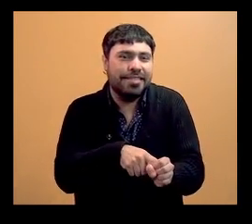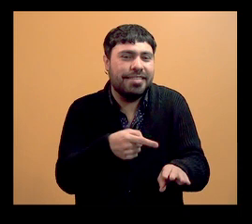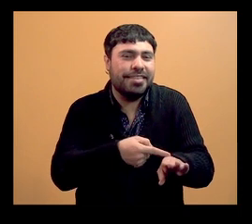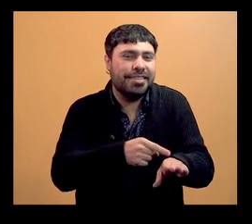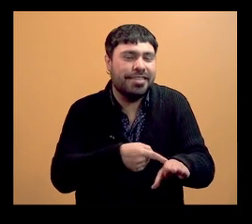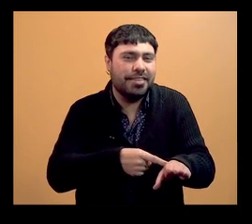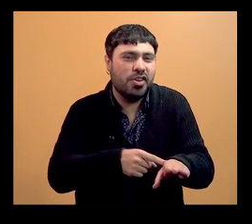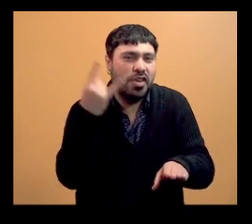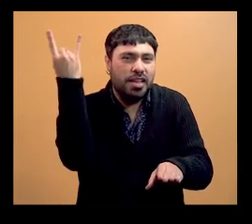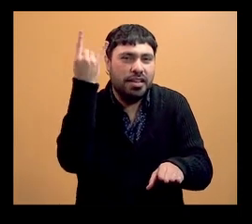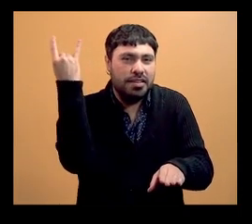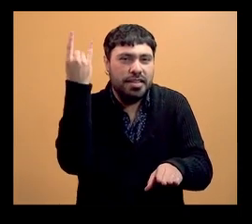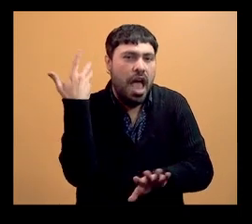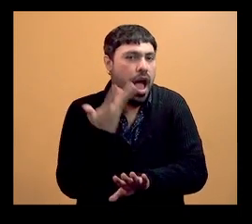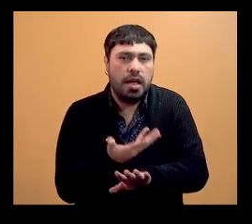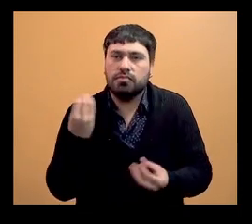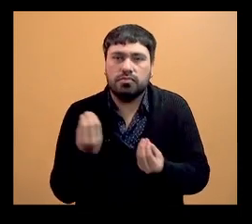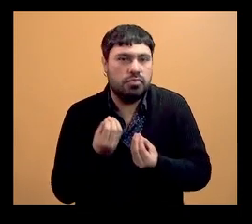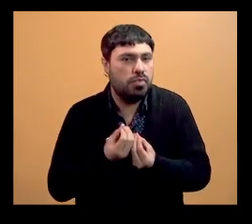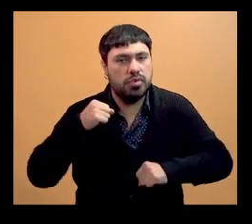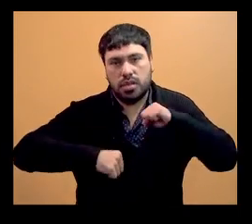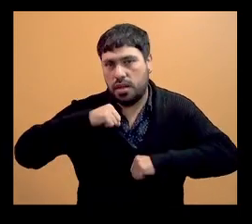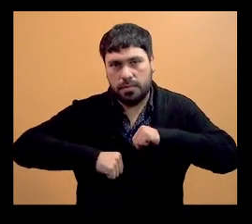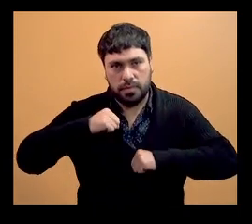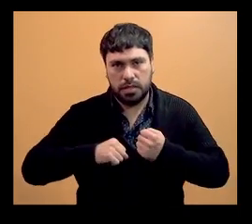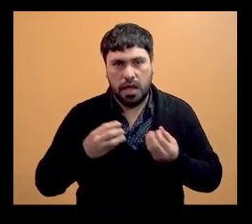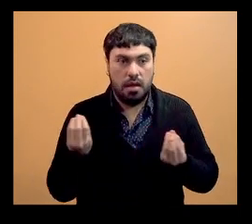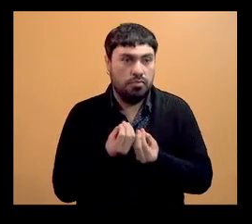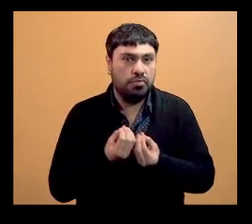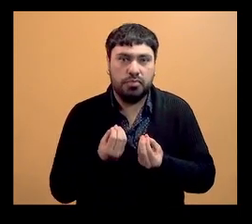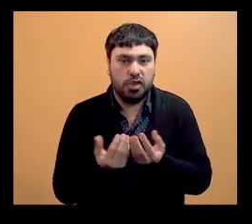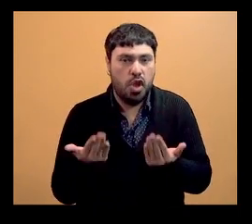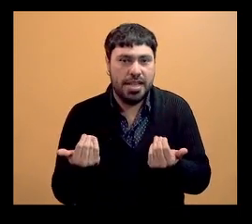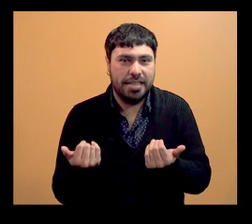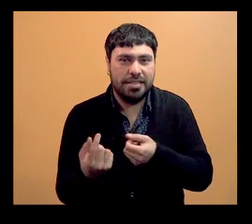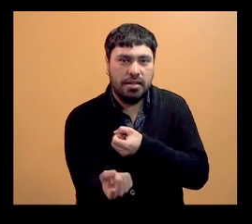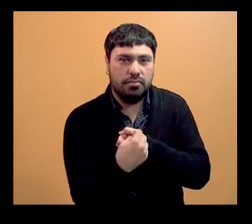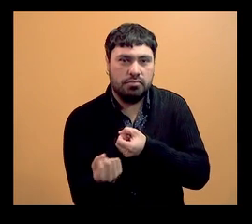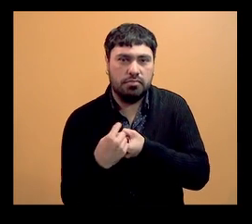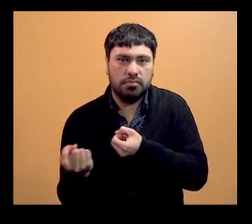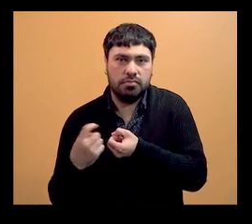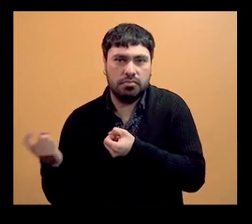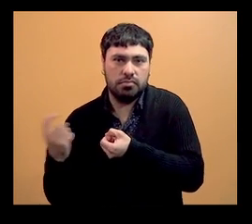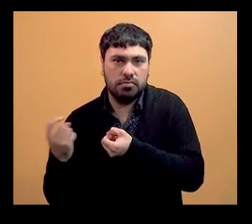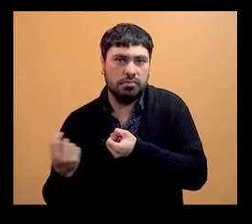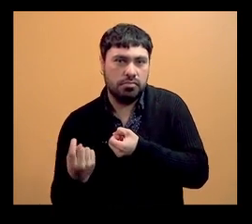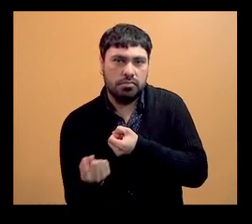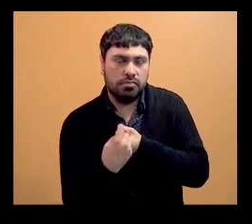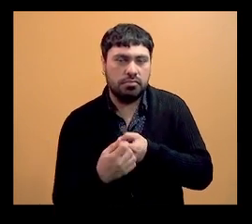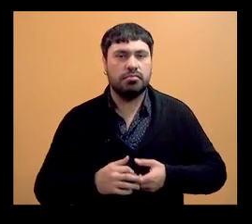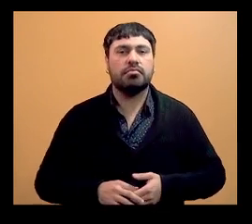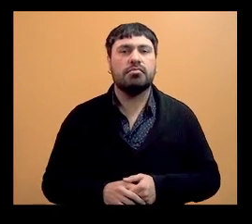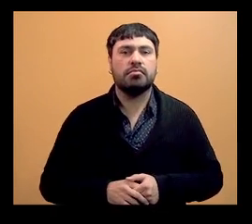espacial. Créanme que existen muchísimas empresas y muchísimos cupos que se están abriendo en una diversidad de temáticas. No se trata